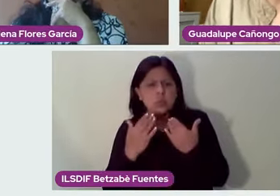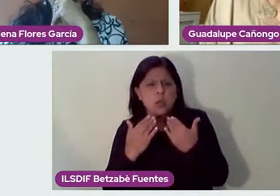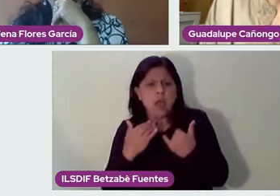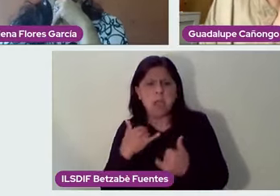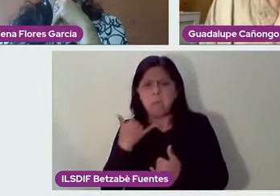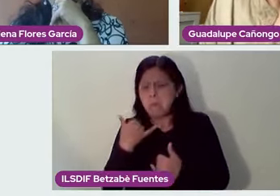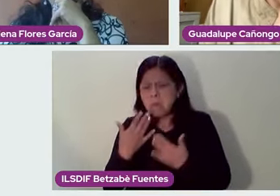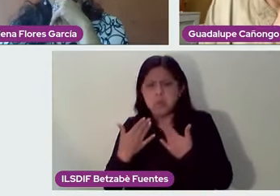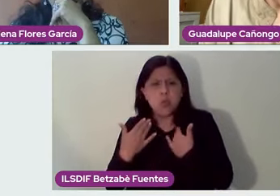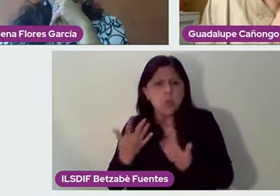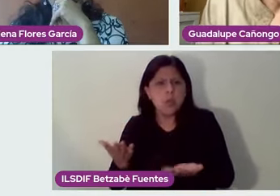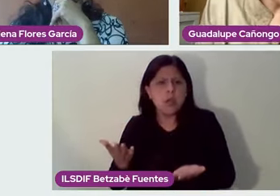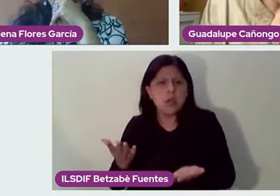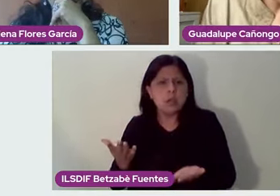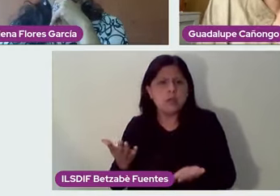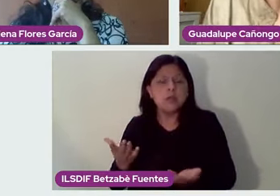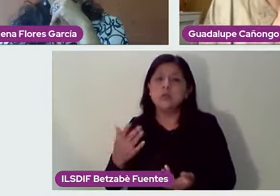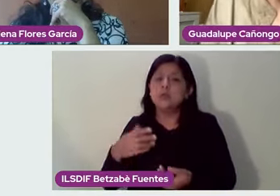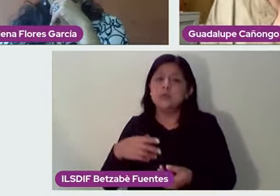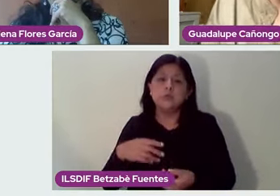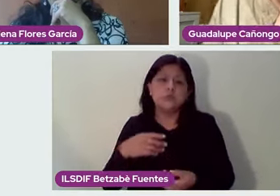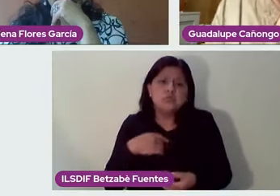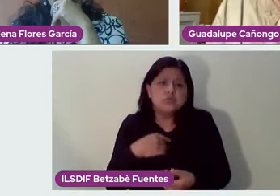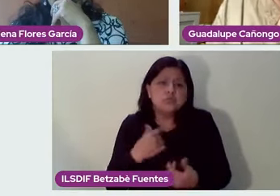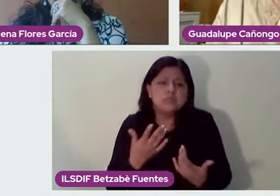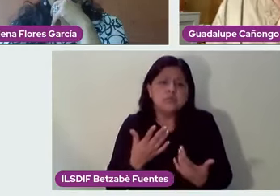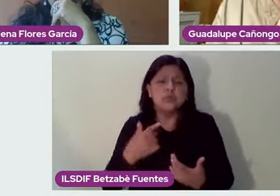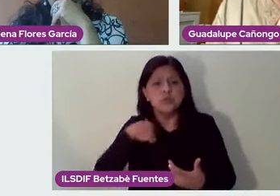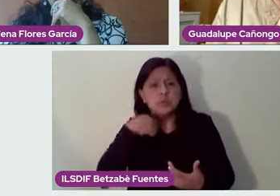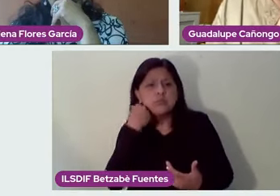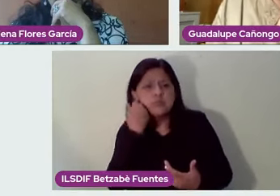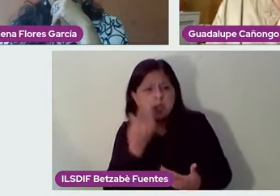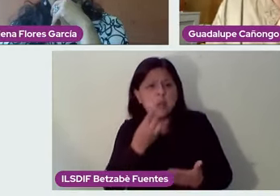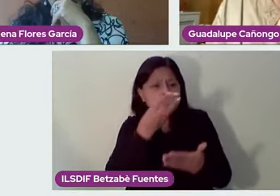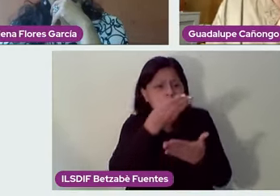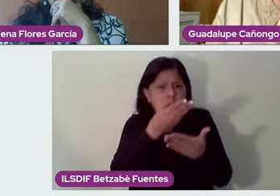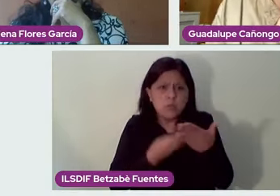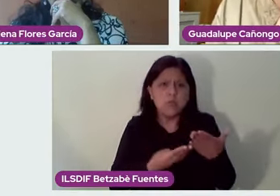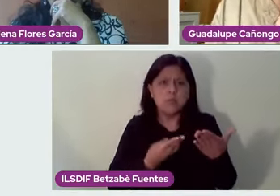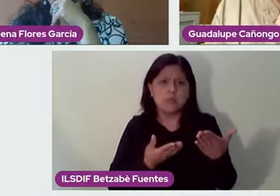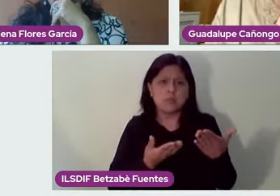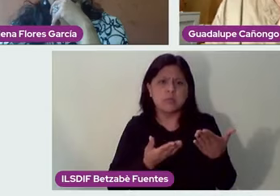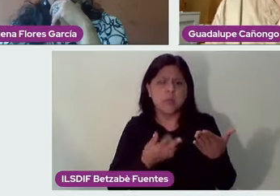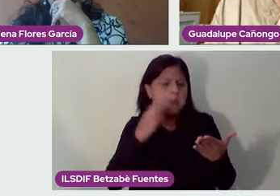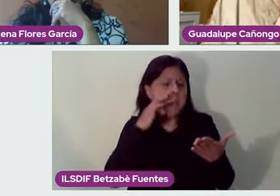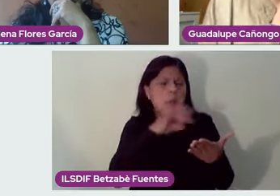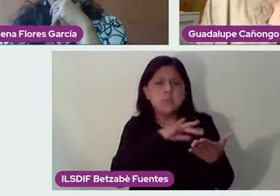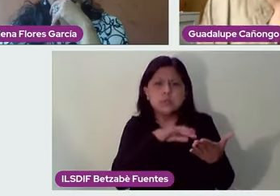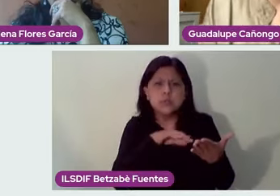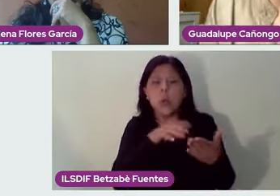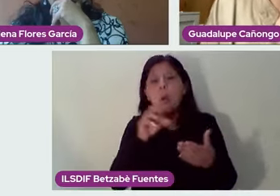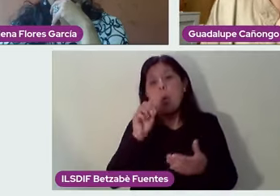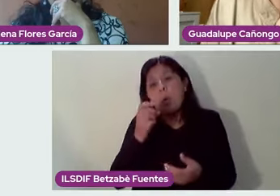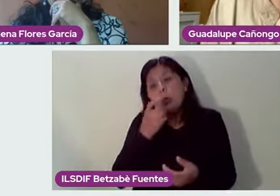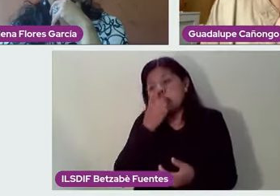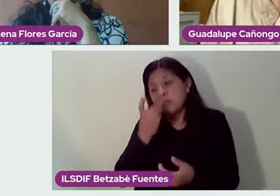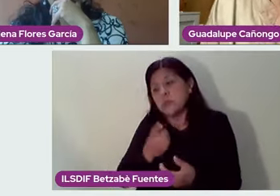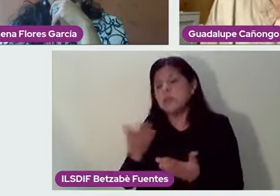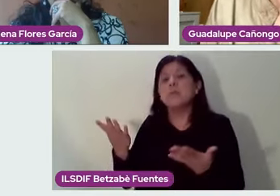este tipo, pero además no lo prefiero, tráigame por favor un físico o platíqueme por favor qué